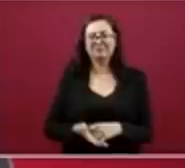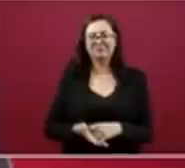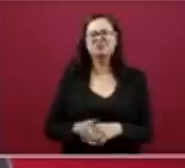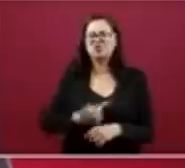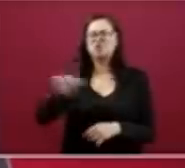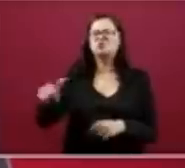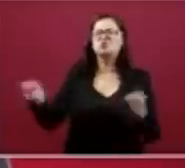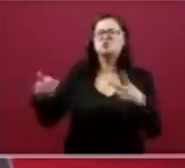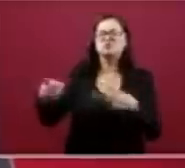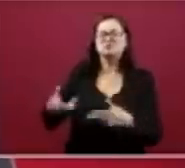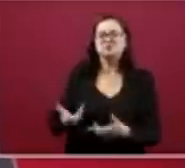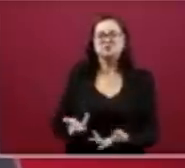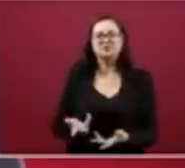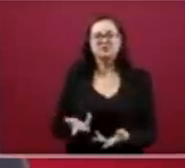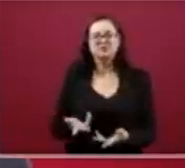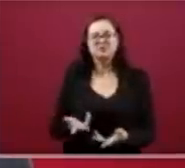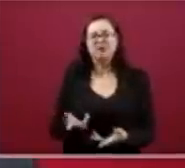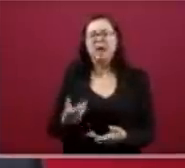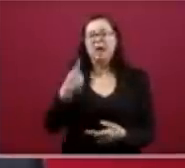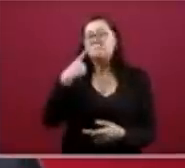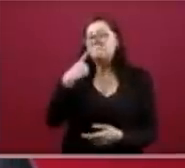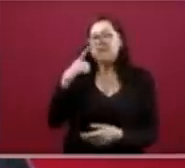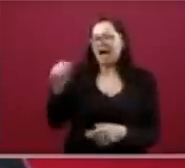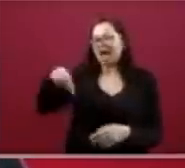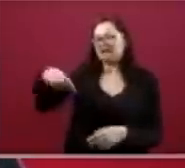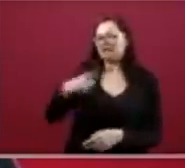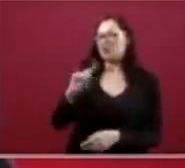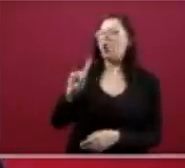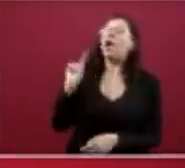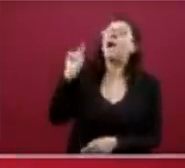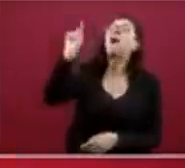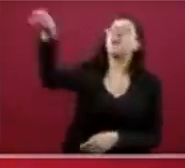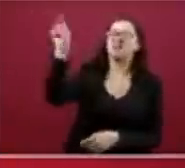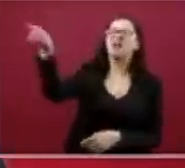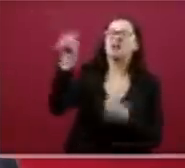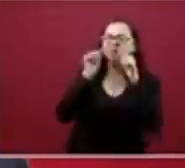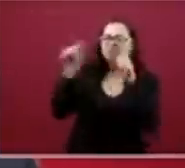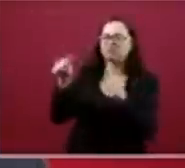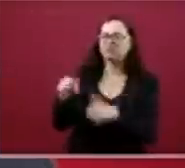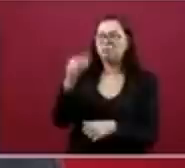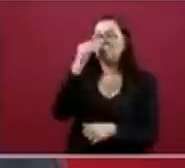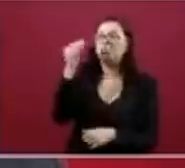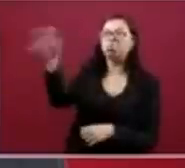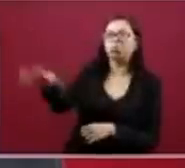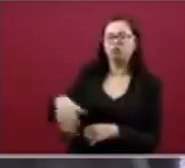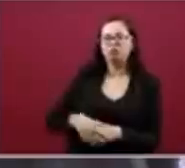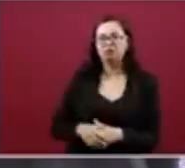ahí luego lo vemos. O mira, vete a tal lugar, ahí te van a atender.